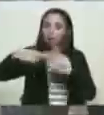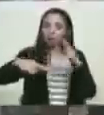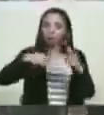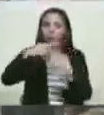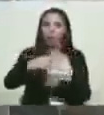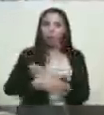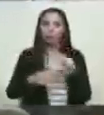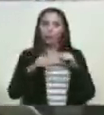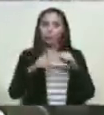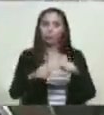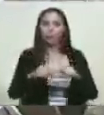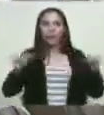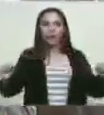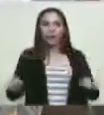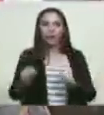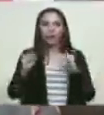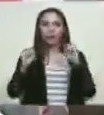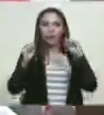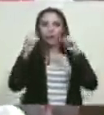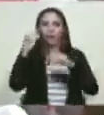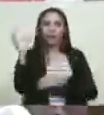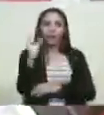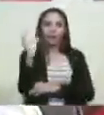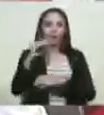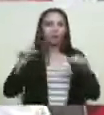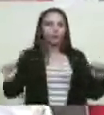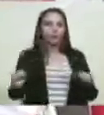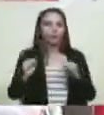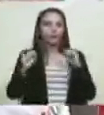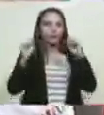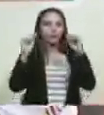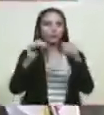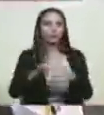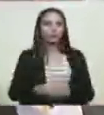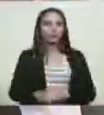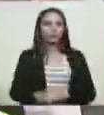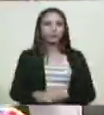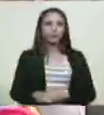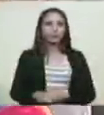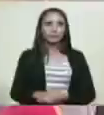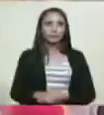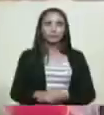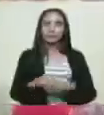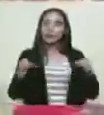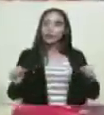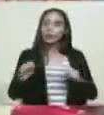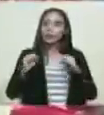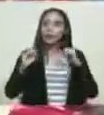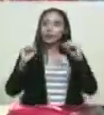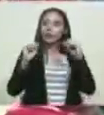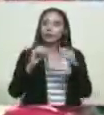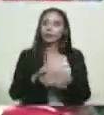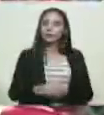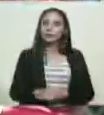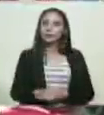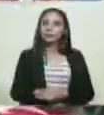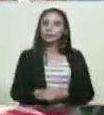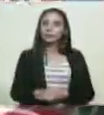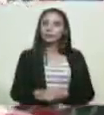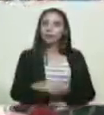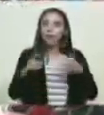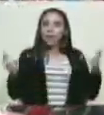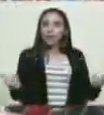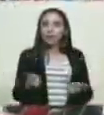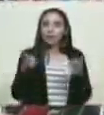bolivariana. ¡Que viva Caracas la grande! ¡Que viva Caracas la libertadora! ¡Que viva la victoria